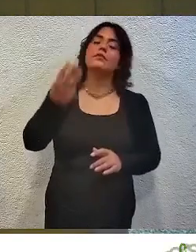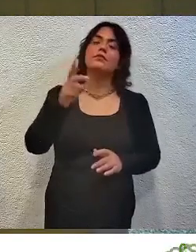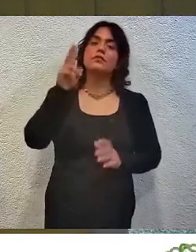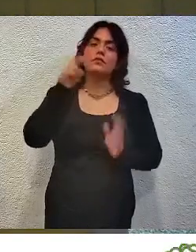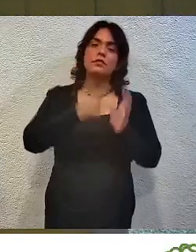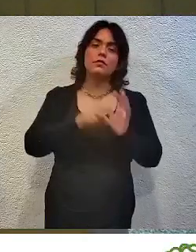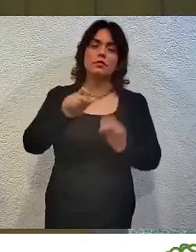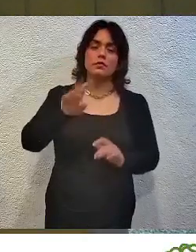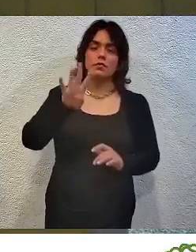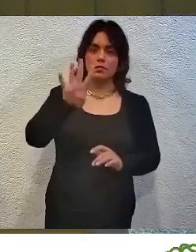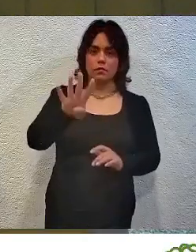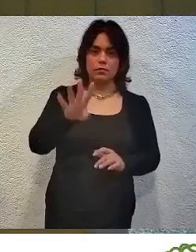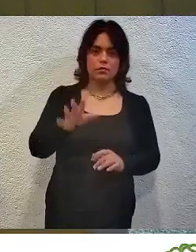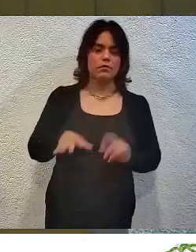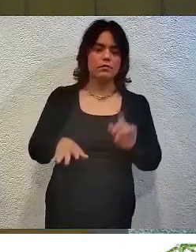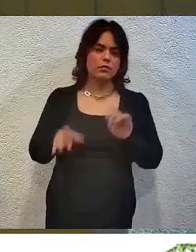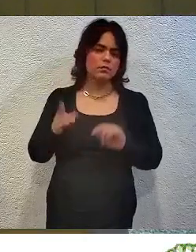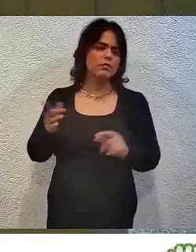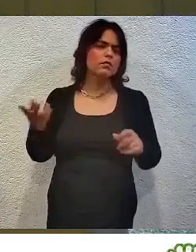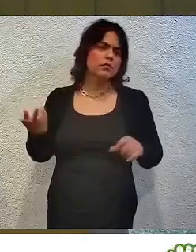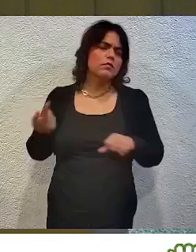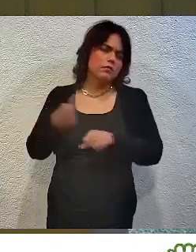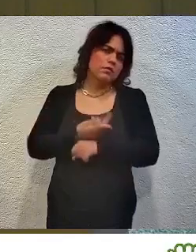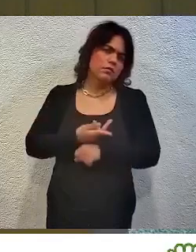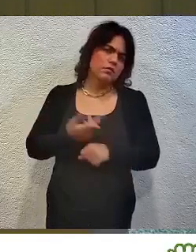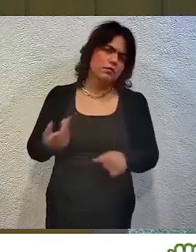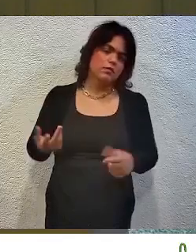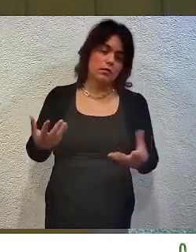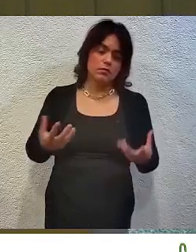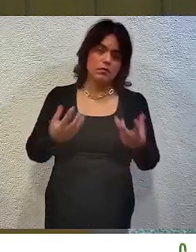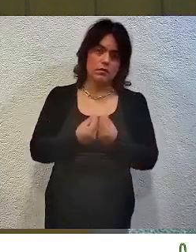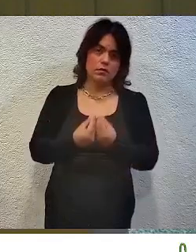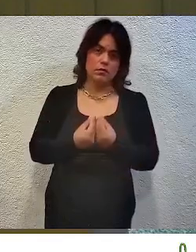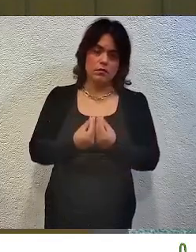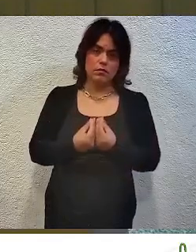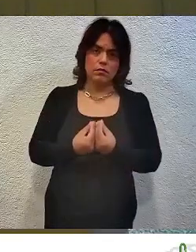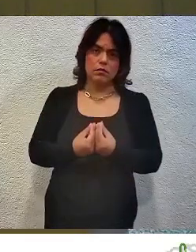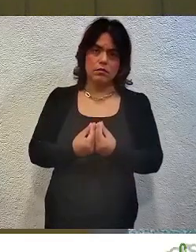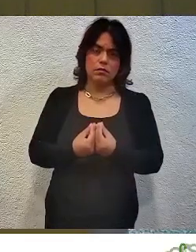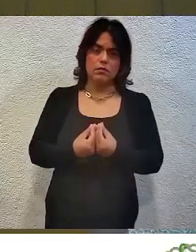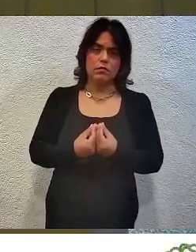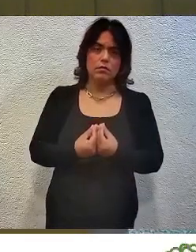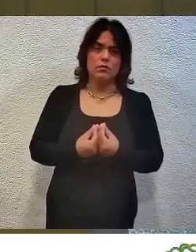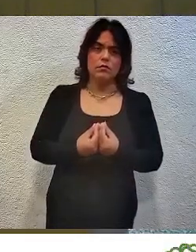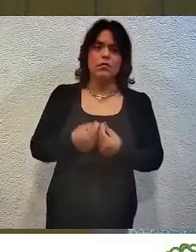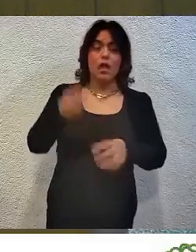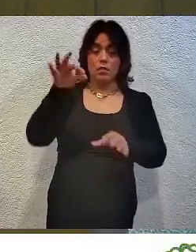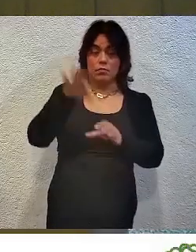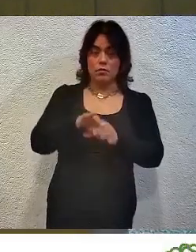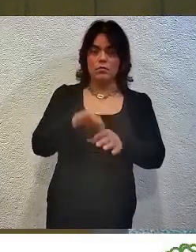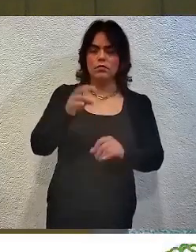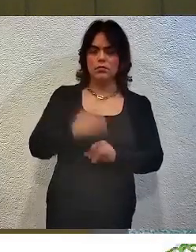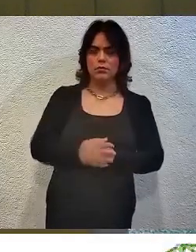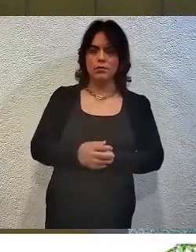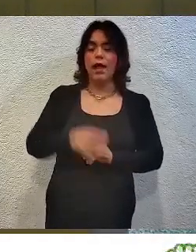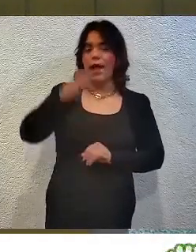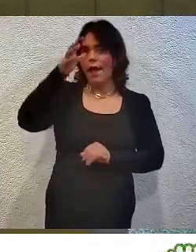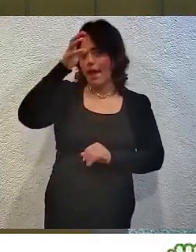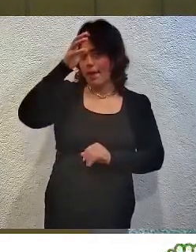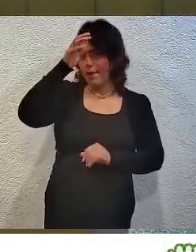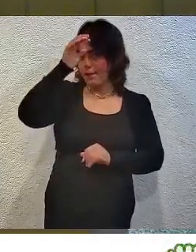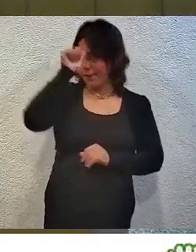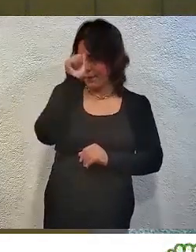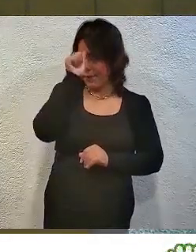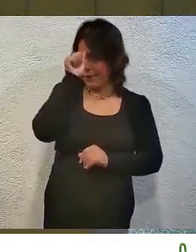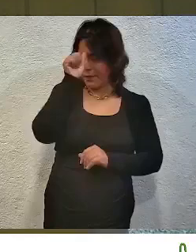la parte sustanciadora, en este caso la unidad de lo contencioso electoral? Mediante un acuerdo